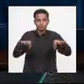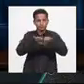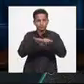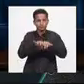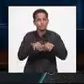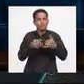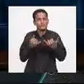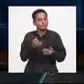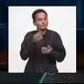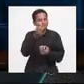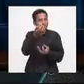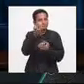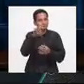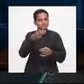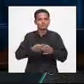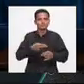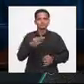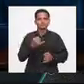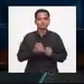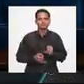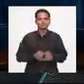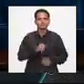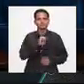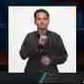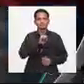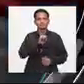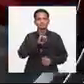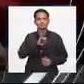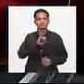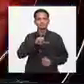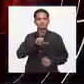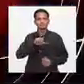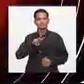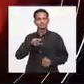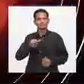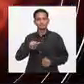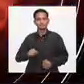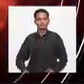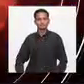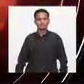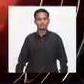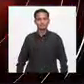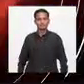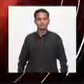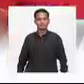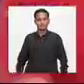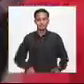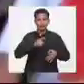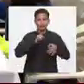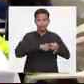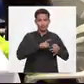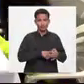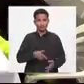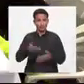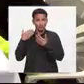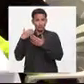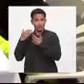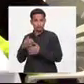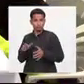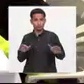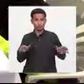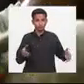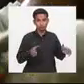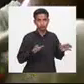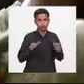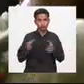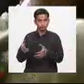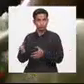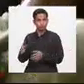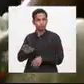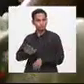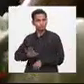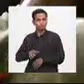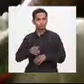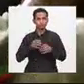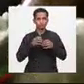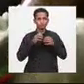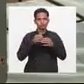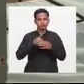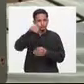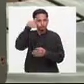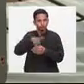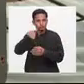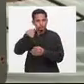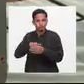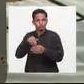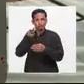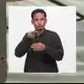destacadas esto es cne noticias quito y Guayaquil fueron los centros de Mando operativos donde se realizó el